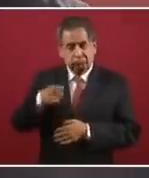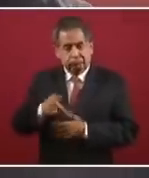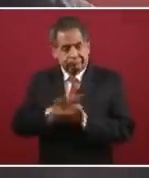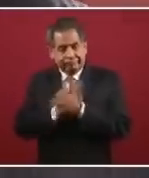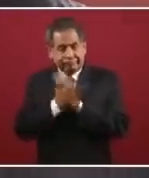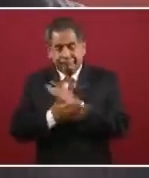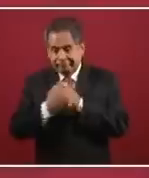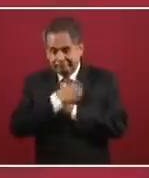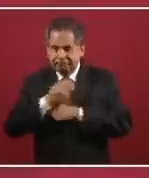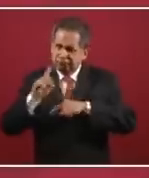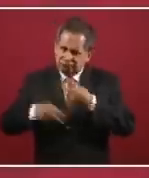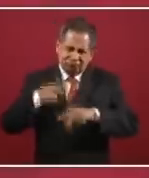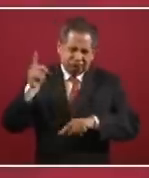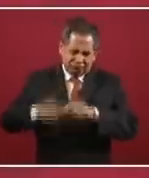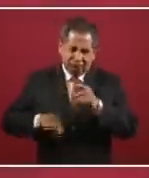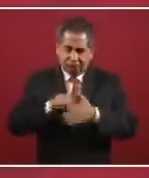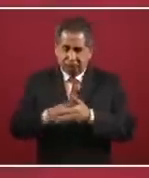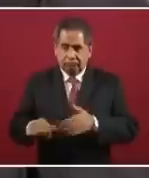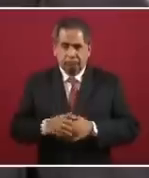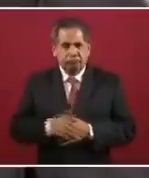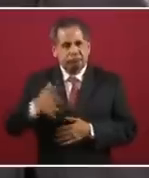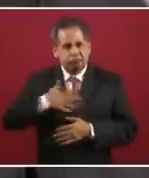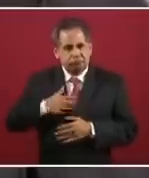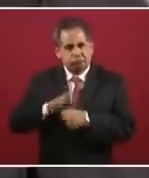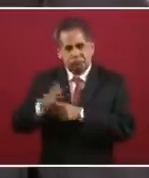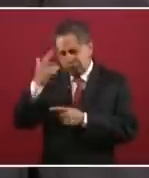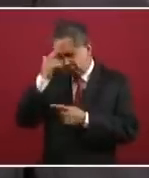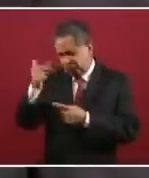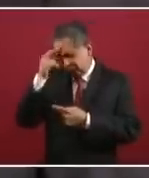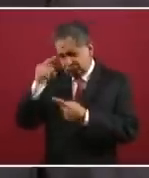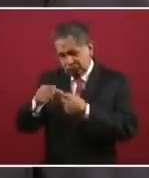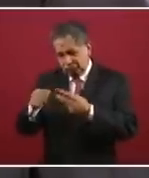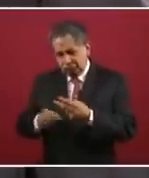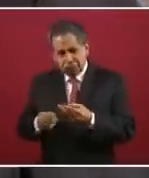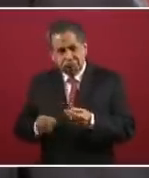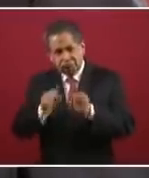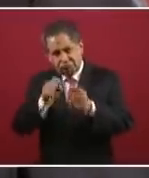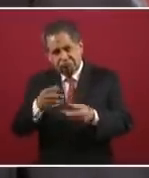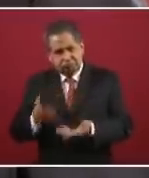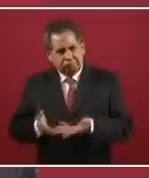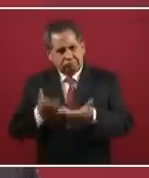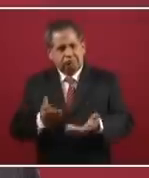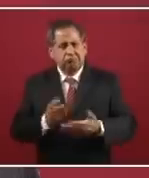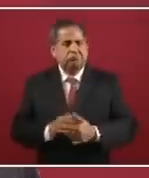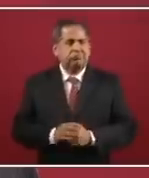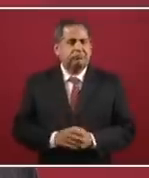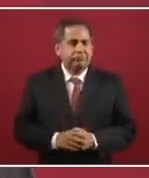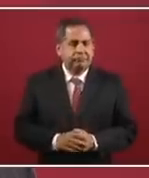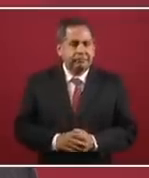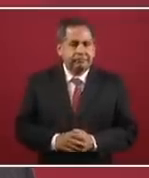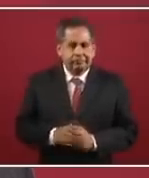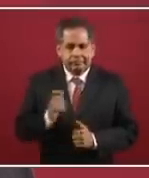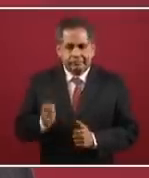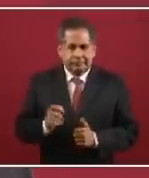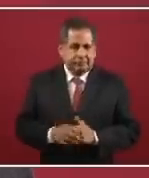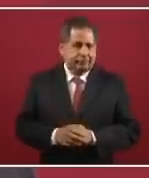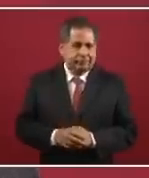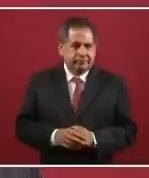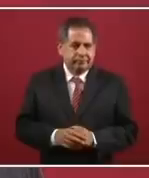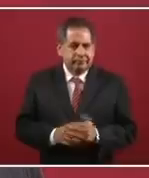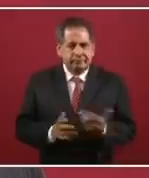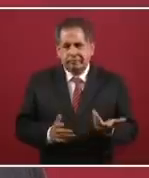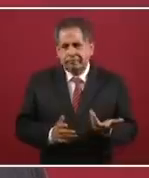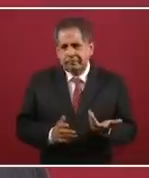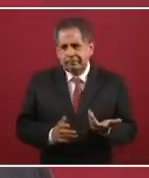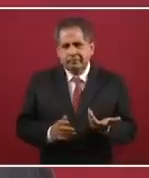la reforma educativa. Y di mis razones, estas mismas, que además no era